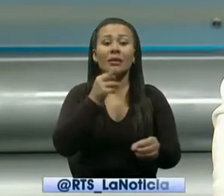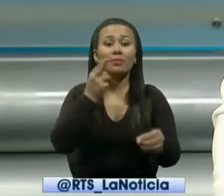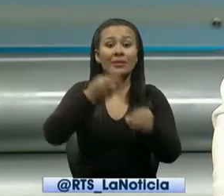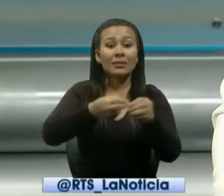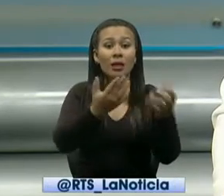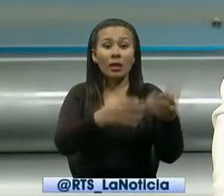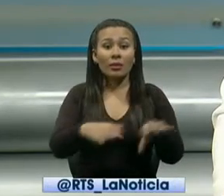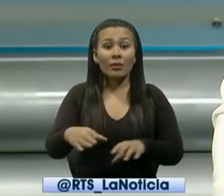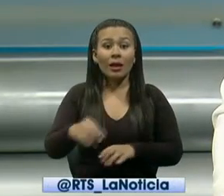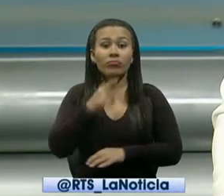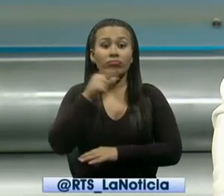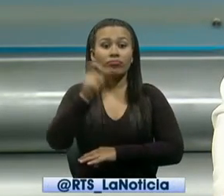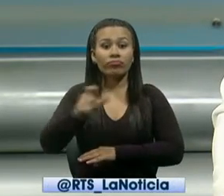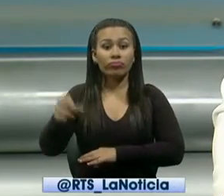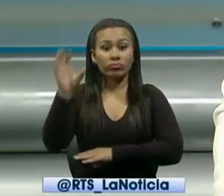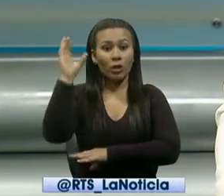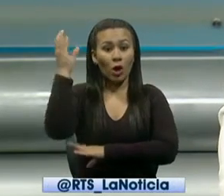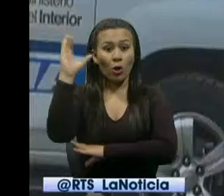peritos colombianos.